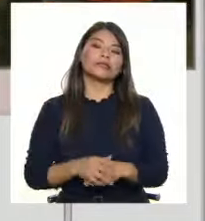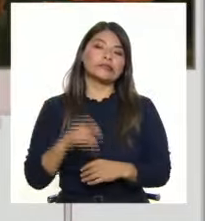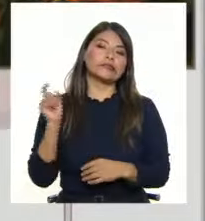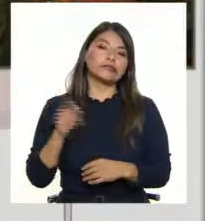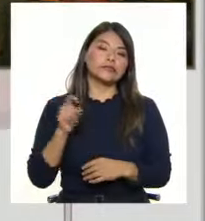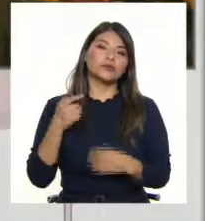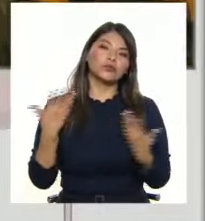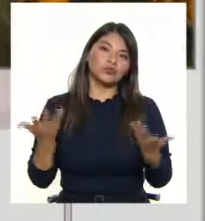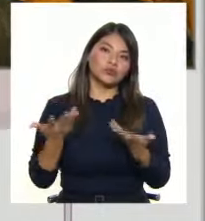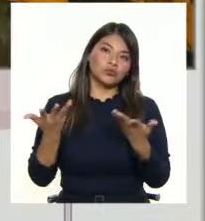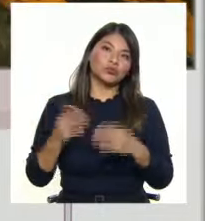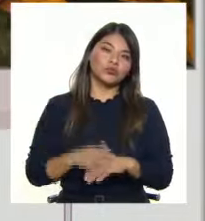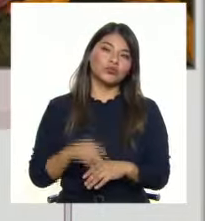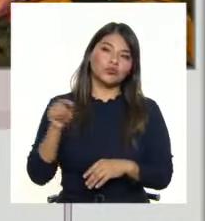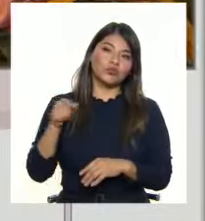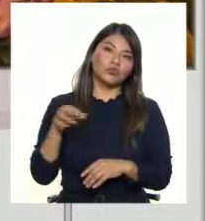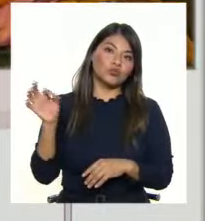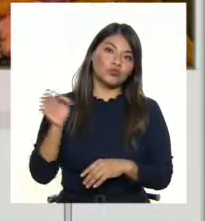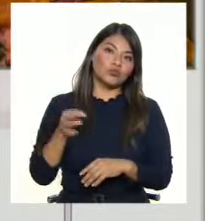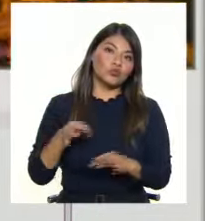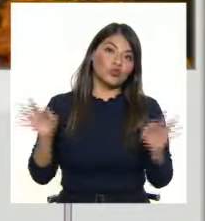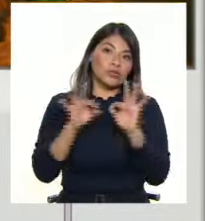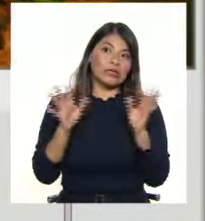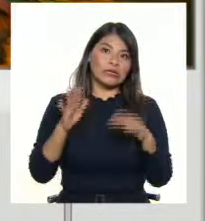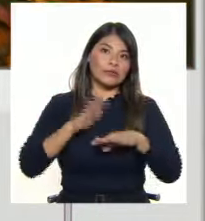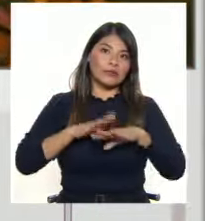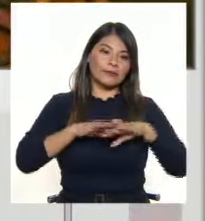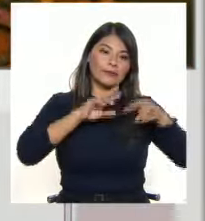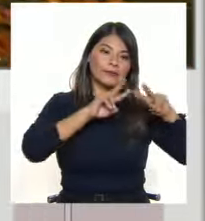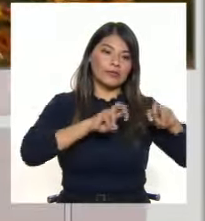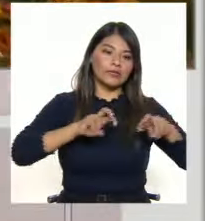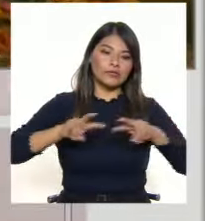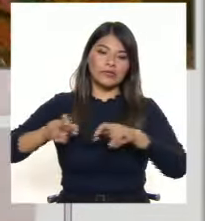y se insta es no celeridad en las investigaciones para dar con los responsables de esta situación que acaba en la...